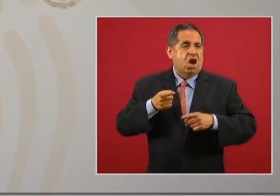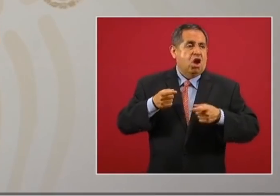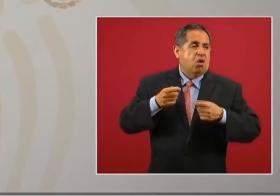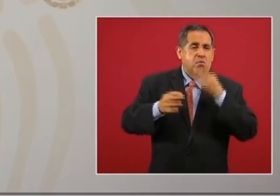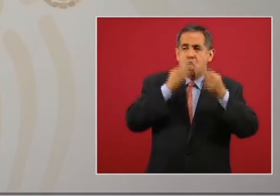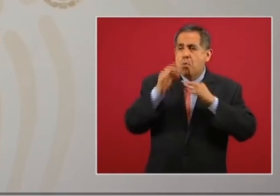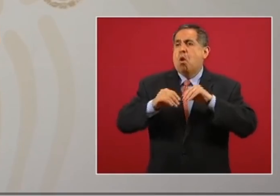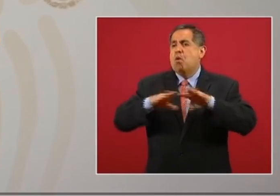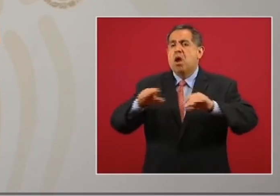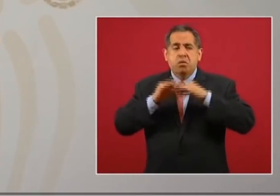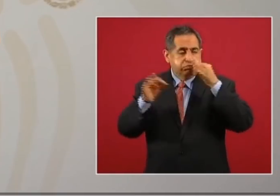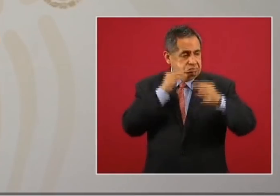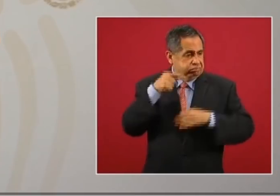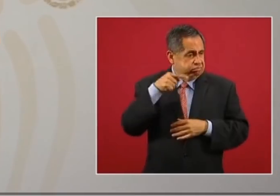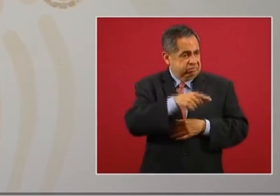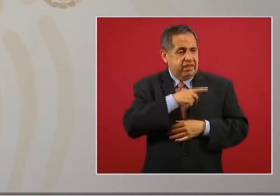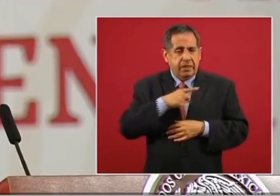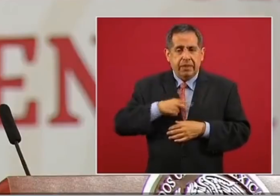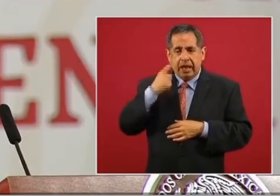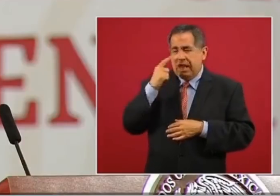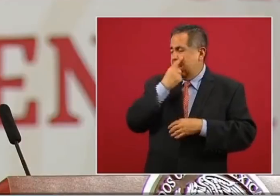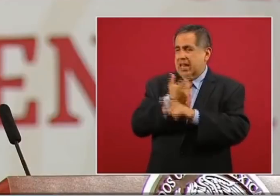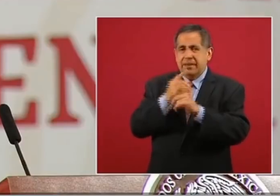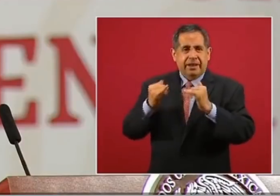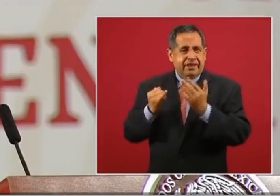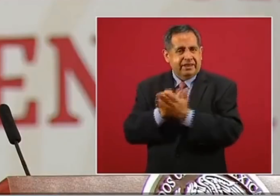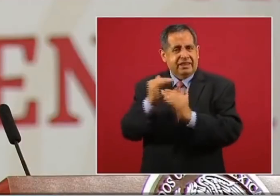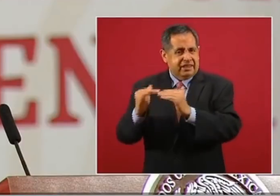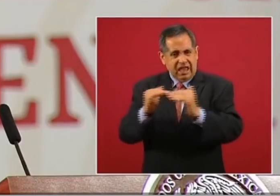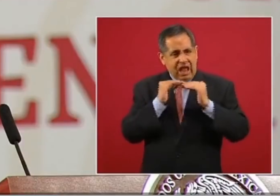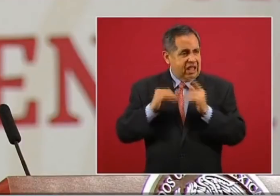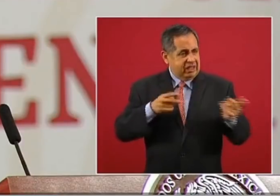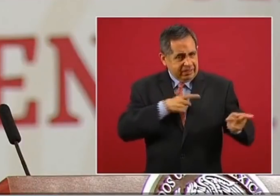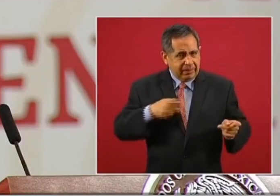promover que haya democracia.